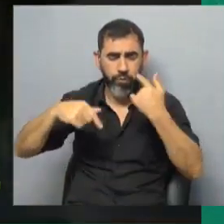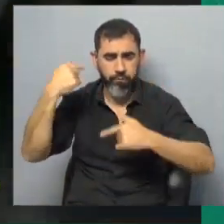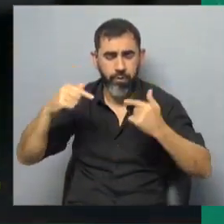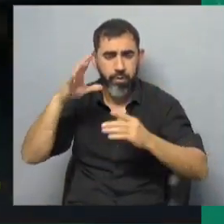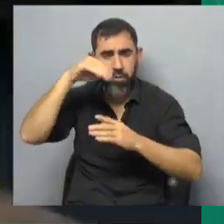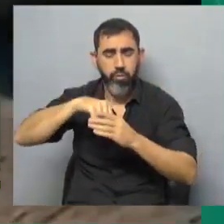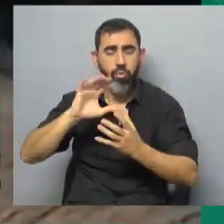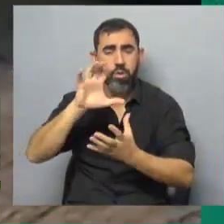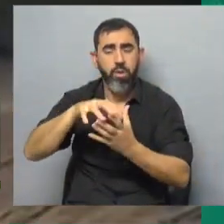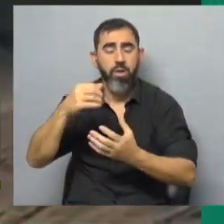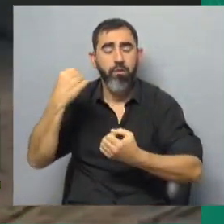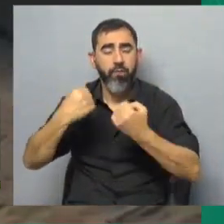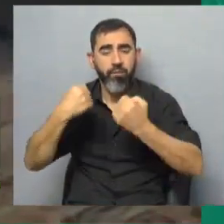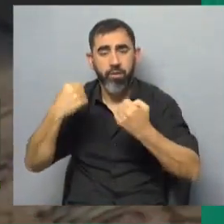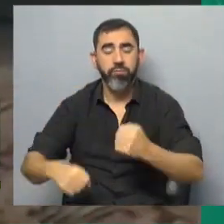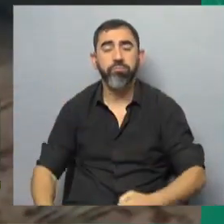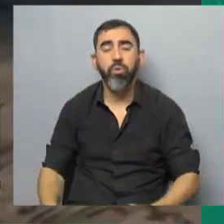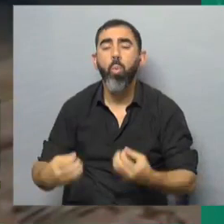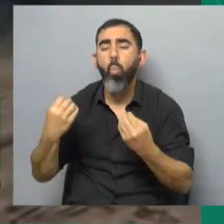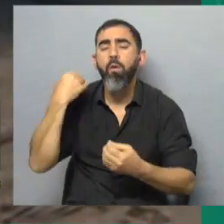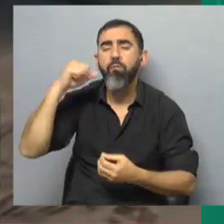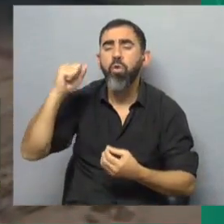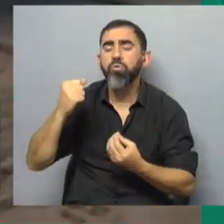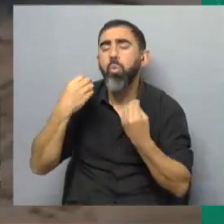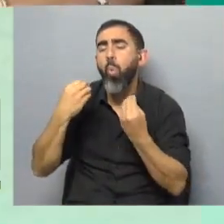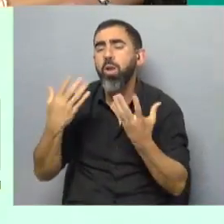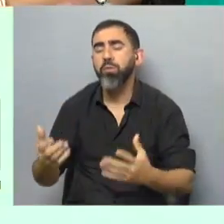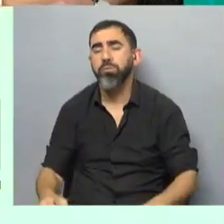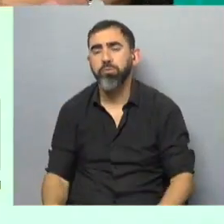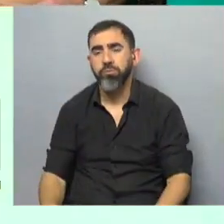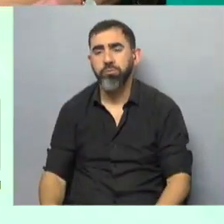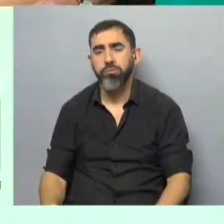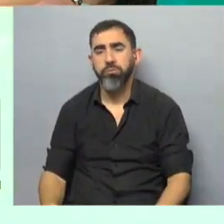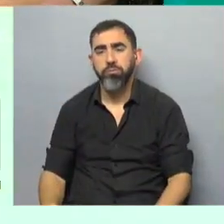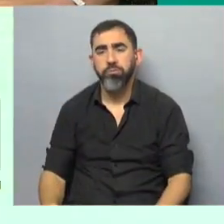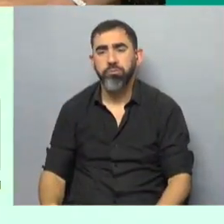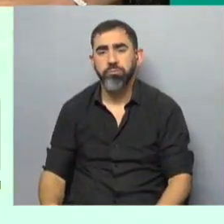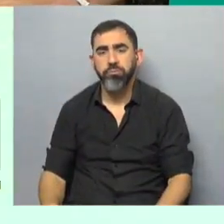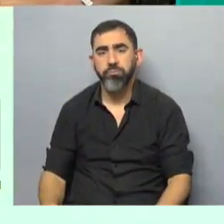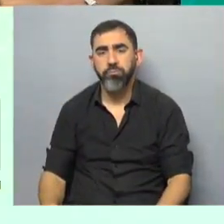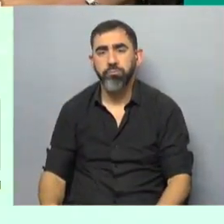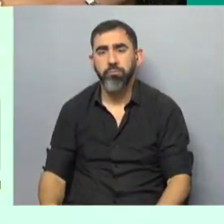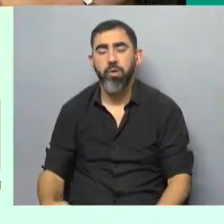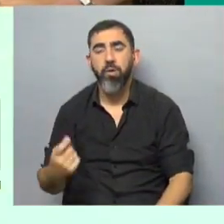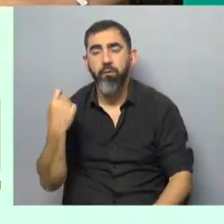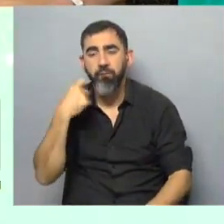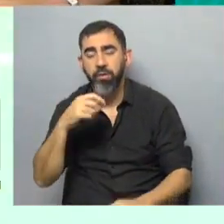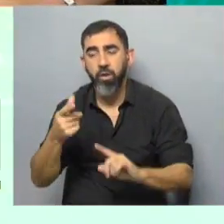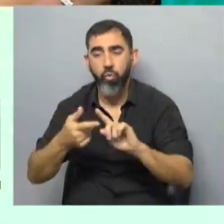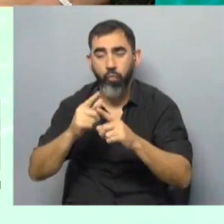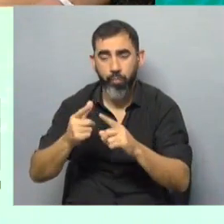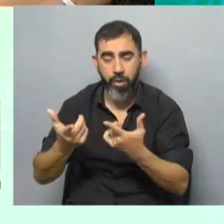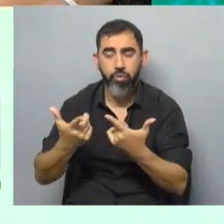dentro de la planta. ¿Cuáles son las violaciones, Angélica, que ustedes están denunciando? Algo estaba adelantándonos Torres. Y faltan los convenios colectivos,